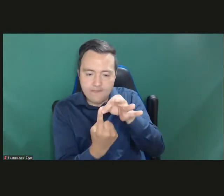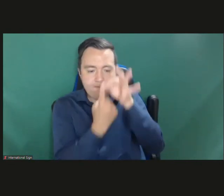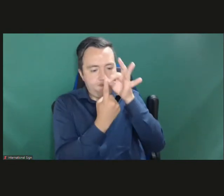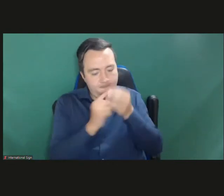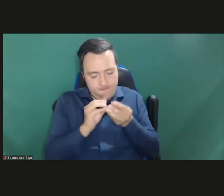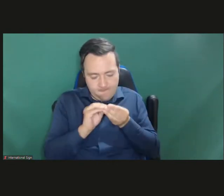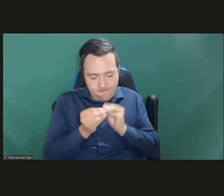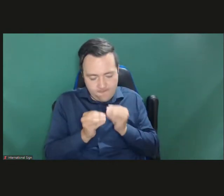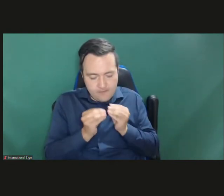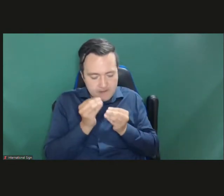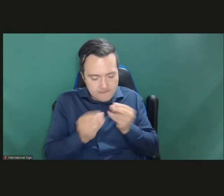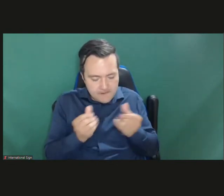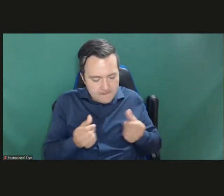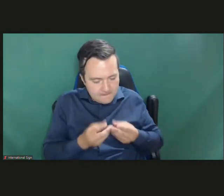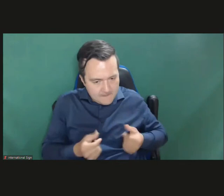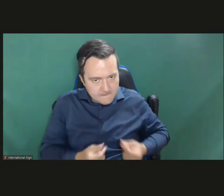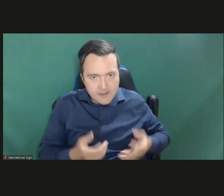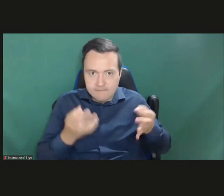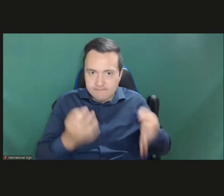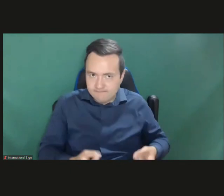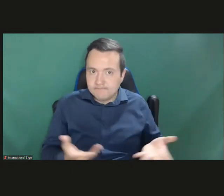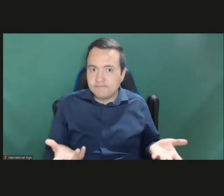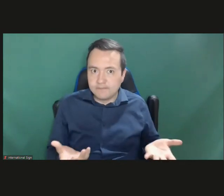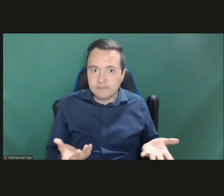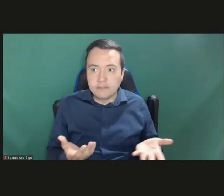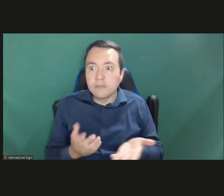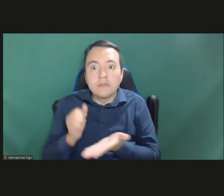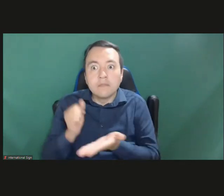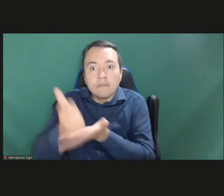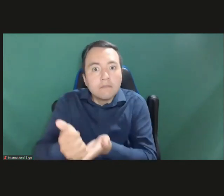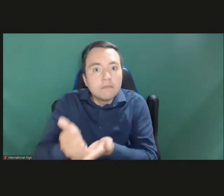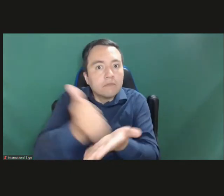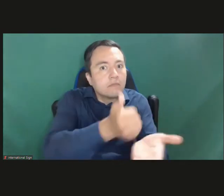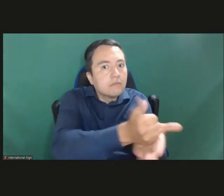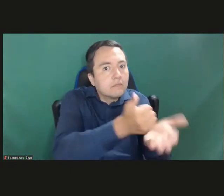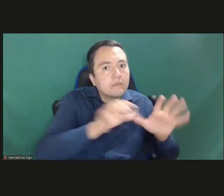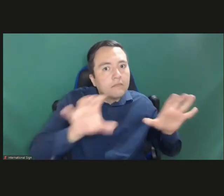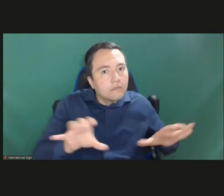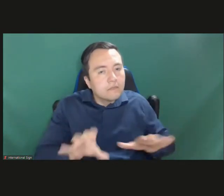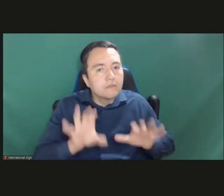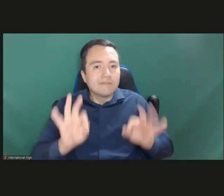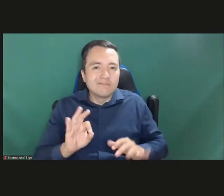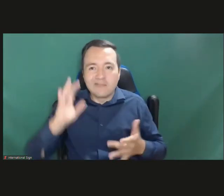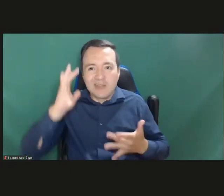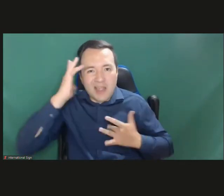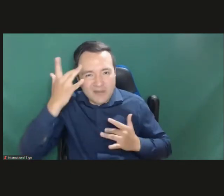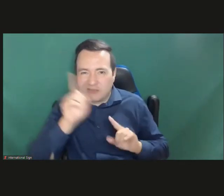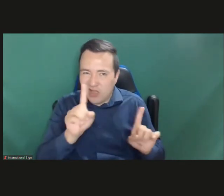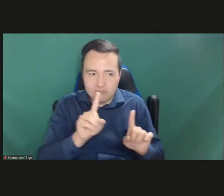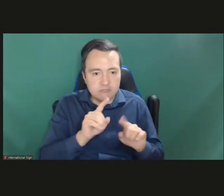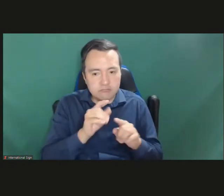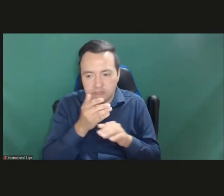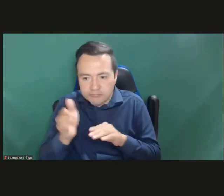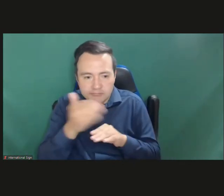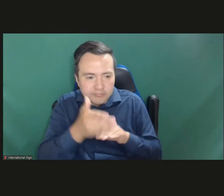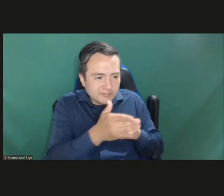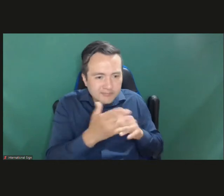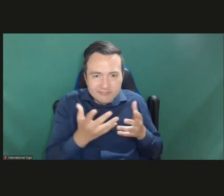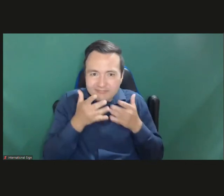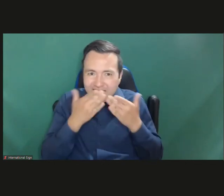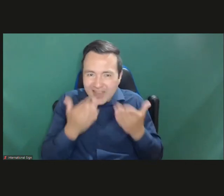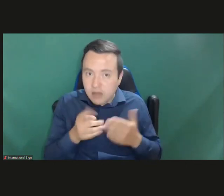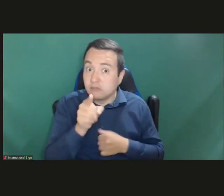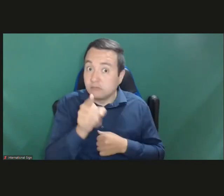el cambio en acción en prevención de enfermedades no transmisibles nos recordaba justamente como en este